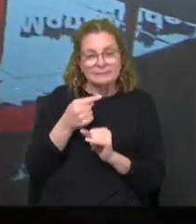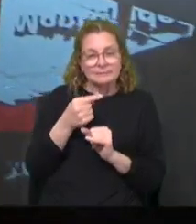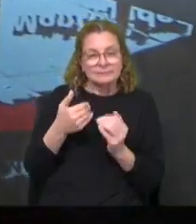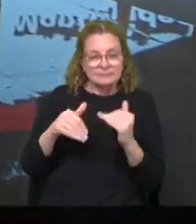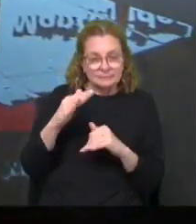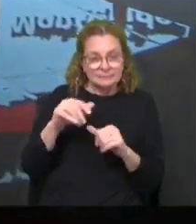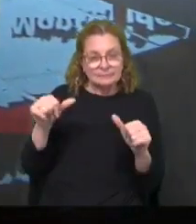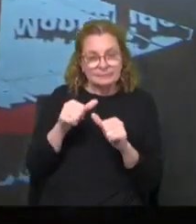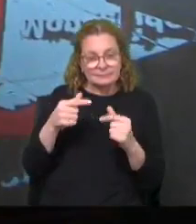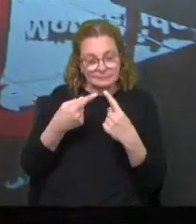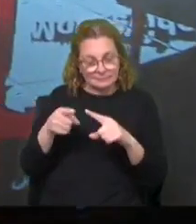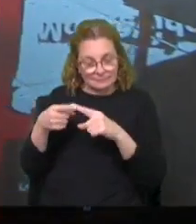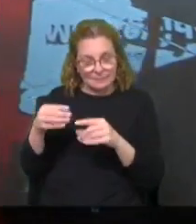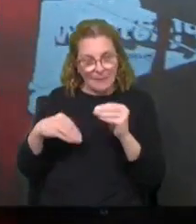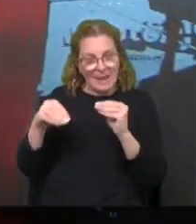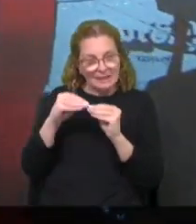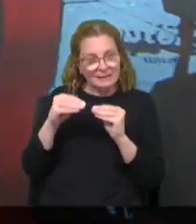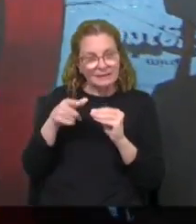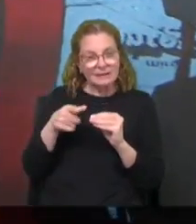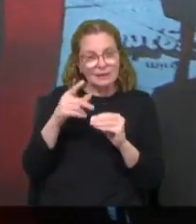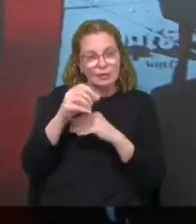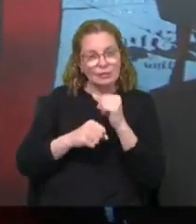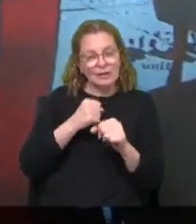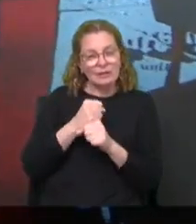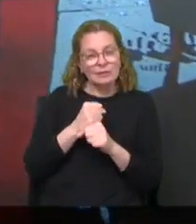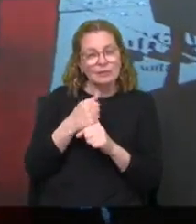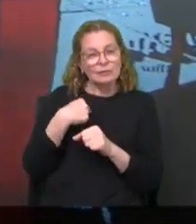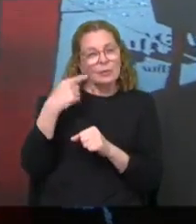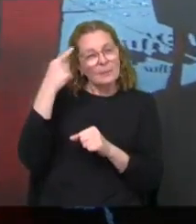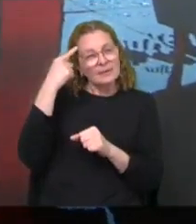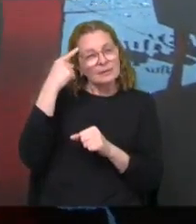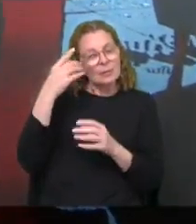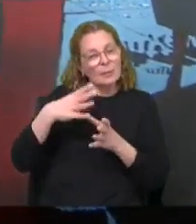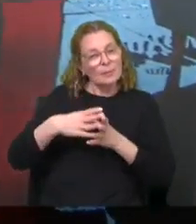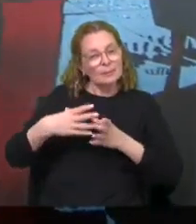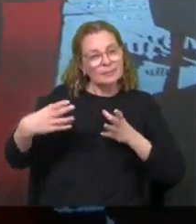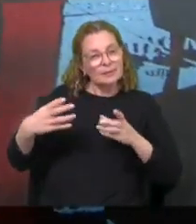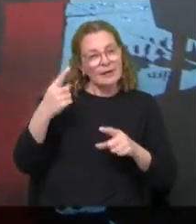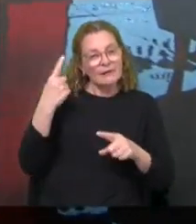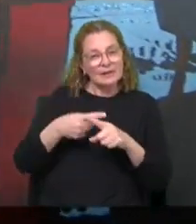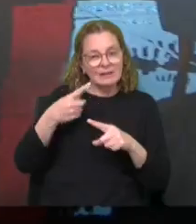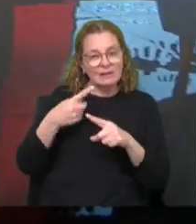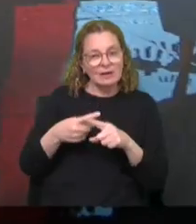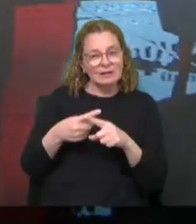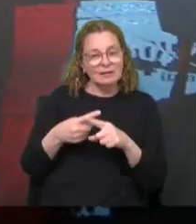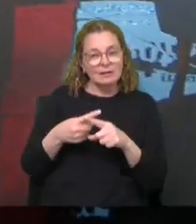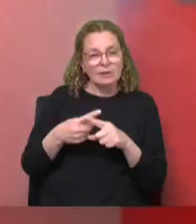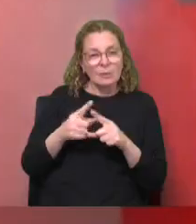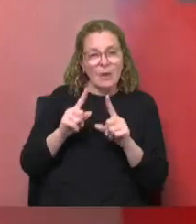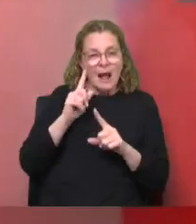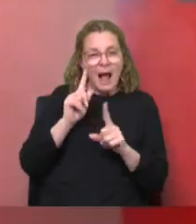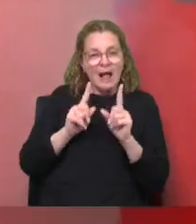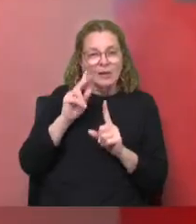más o hacer más actividades y eso en estos años. Yo creo que el crecimiento del festival es como un